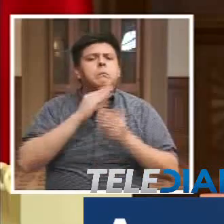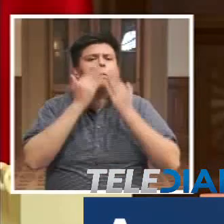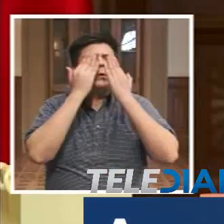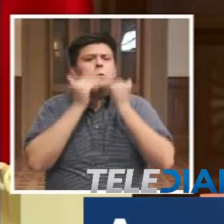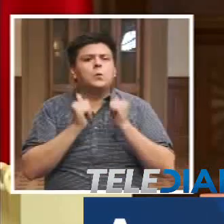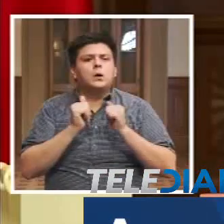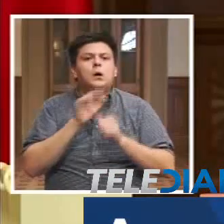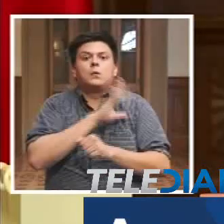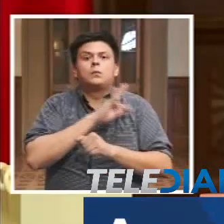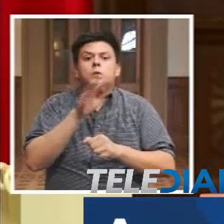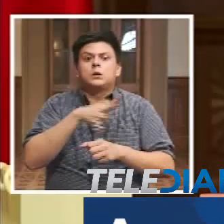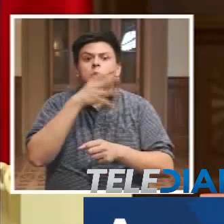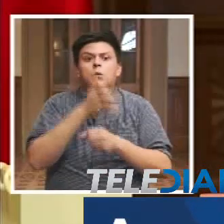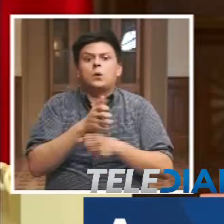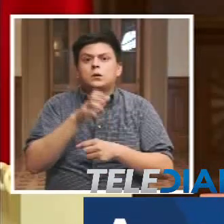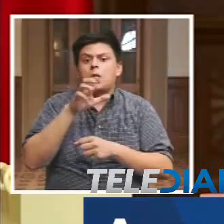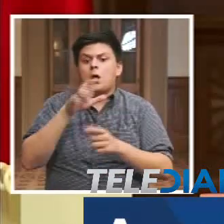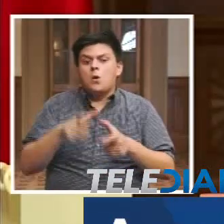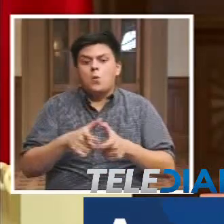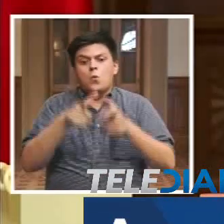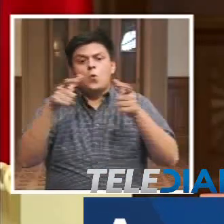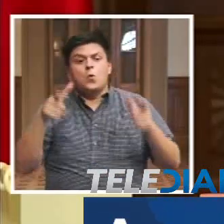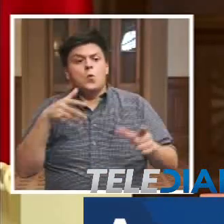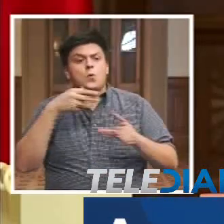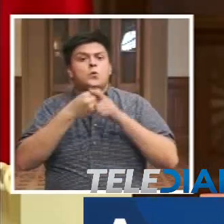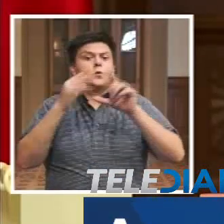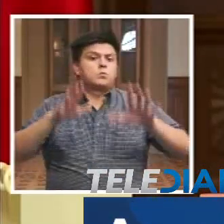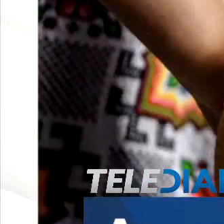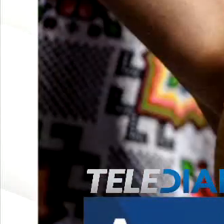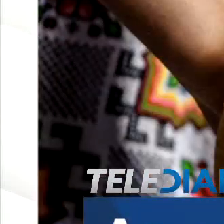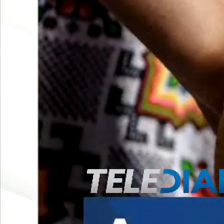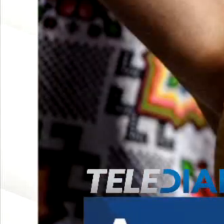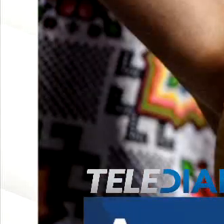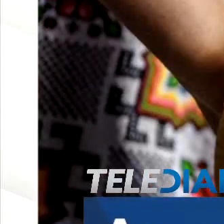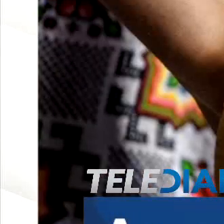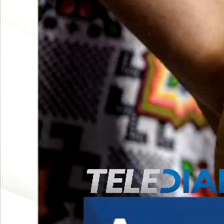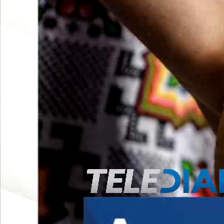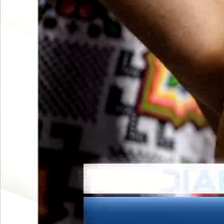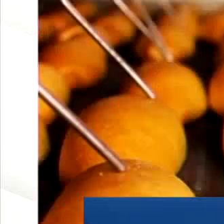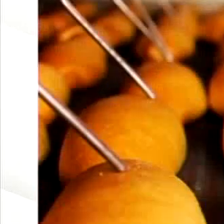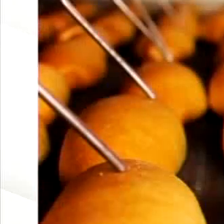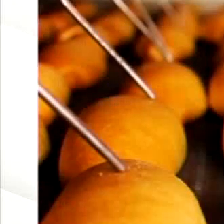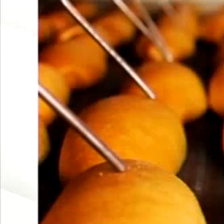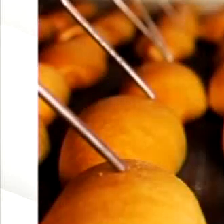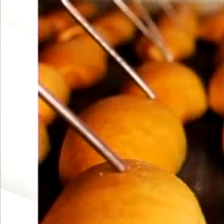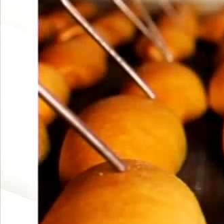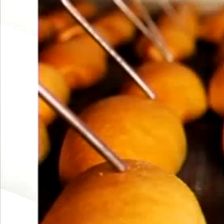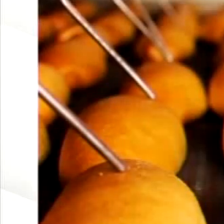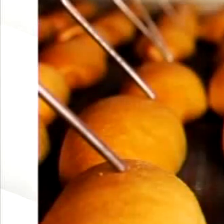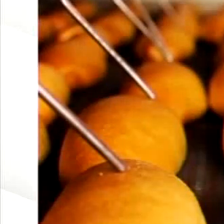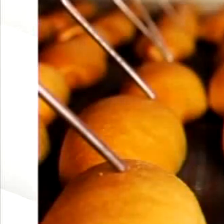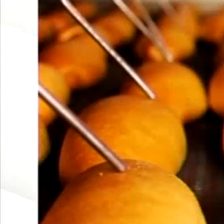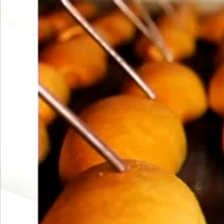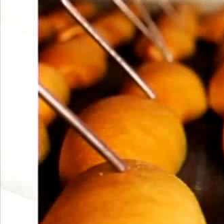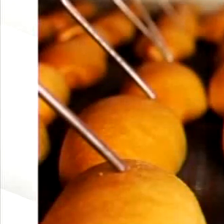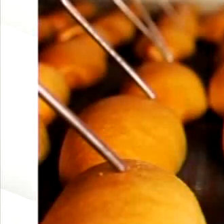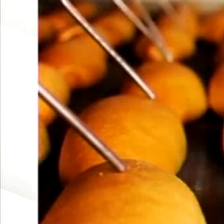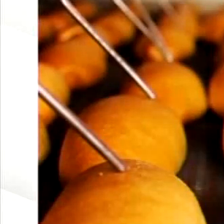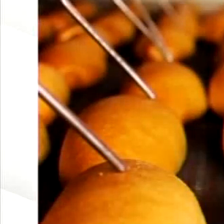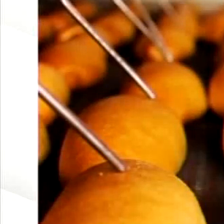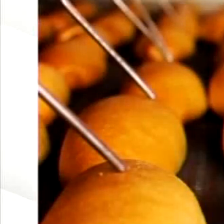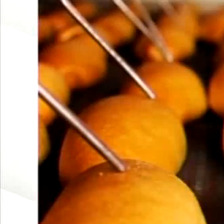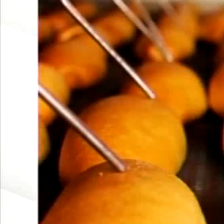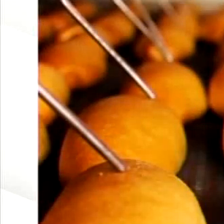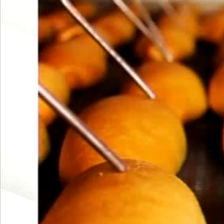una cuarta ola eso puede suceder mientras que el resto de los giros permanecieron prácticamente igual